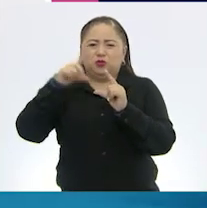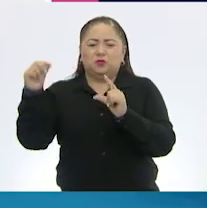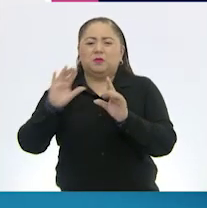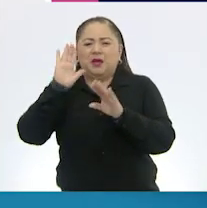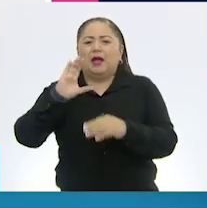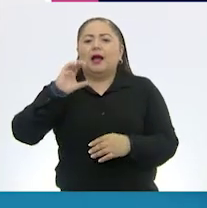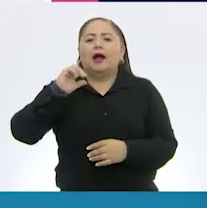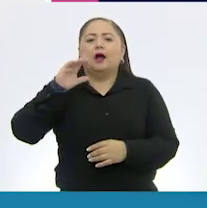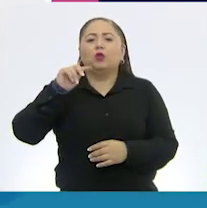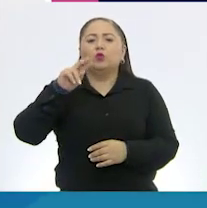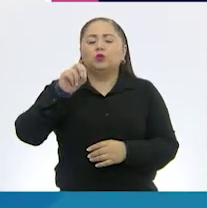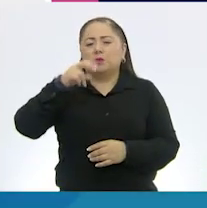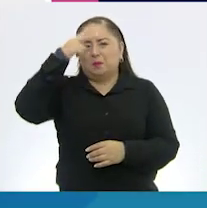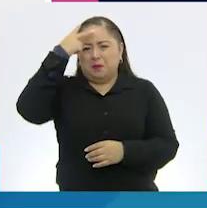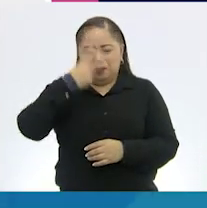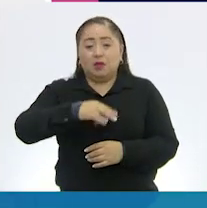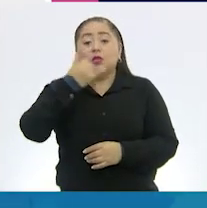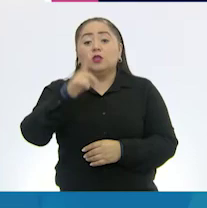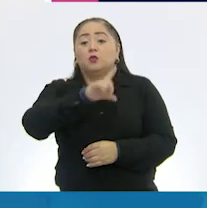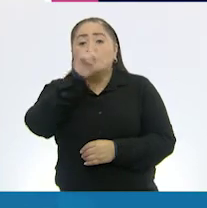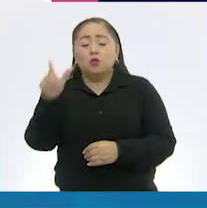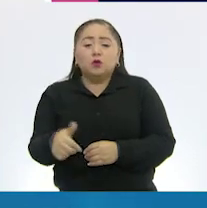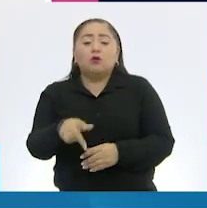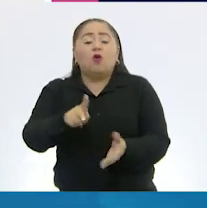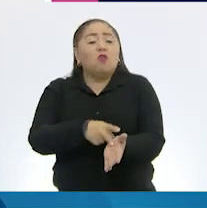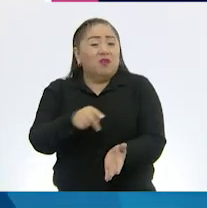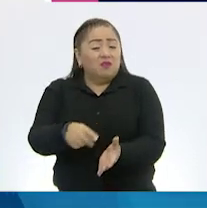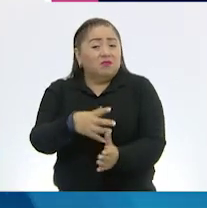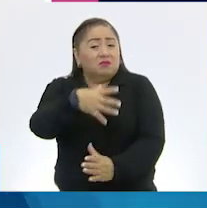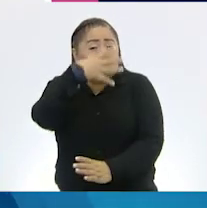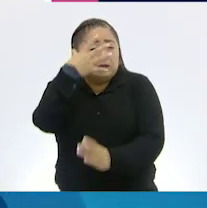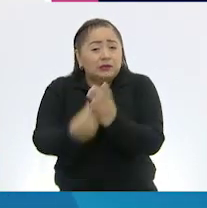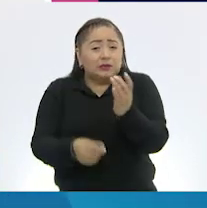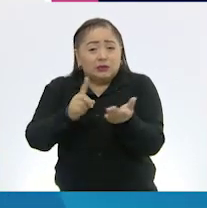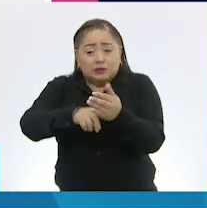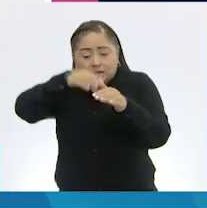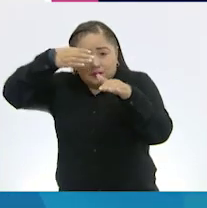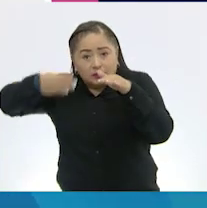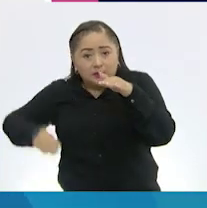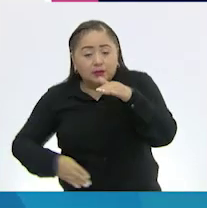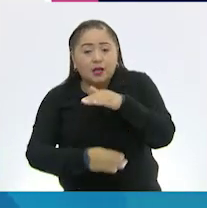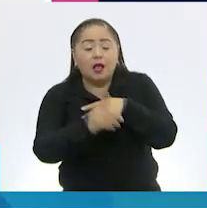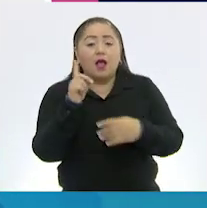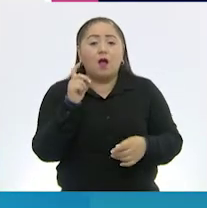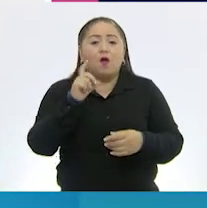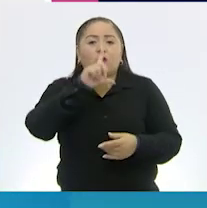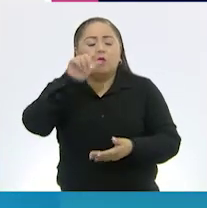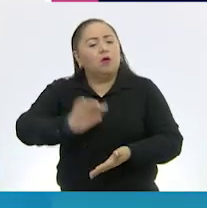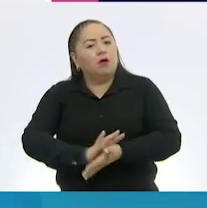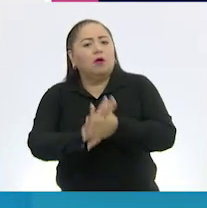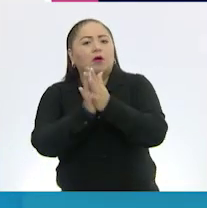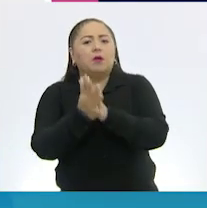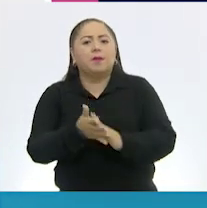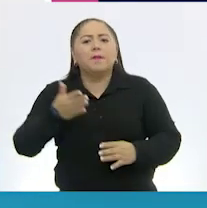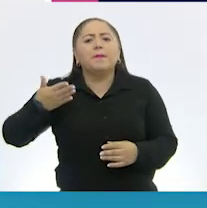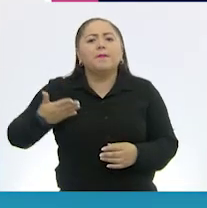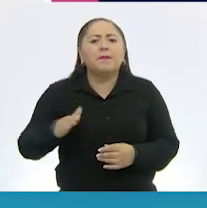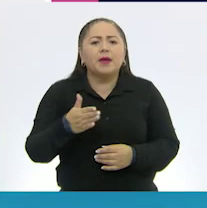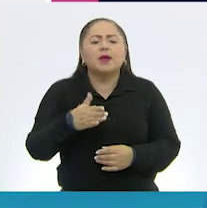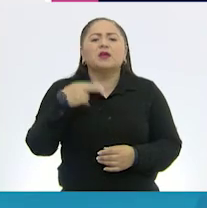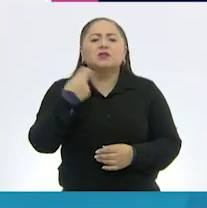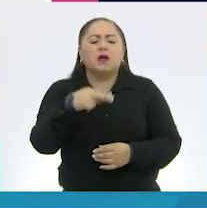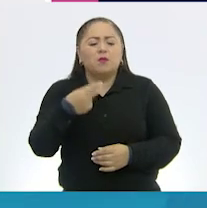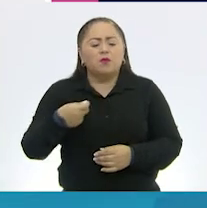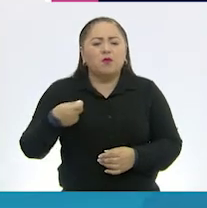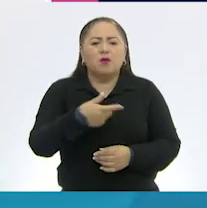mexicano. Y por último, escapó de nuevo metiéndose al agua, donde se transformó en un pez y se